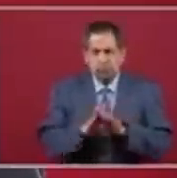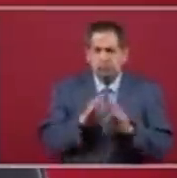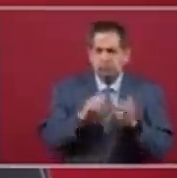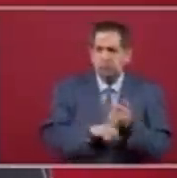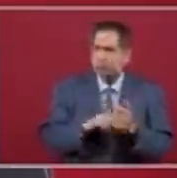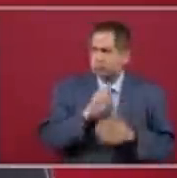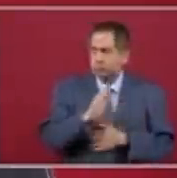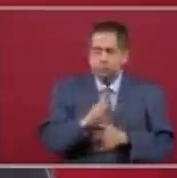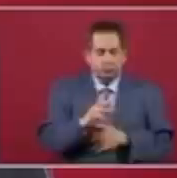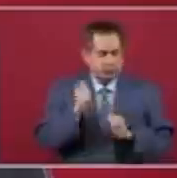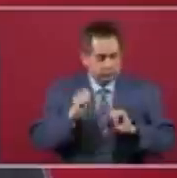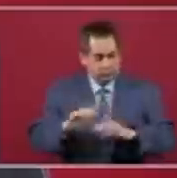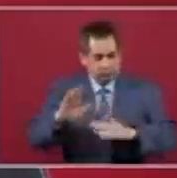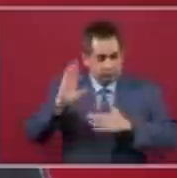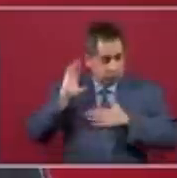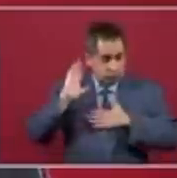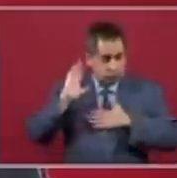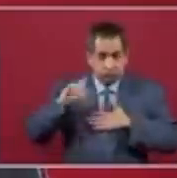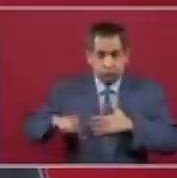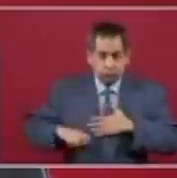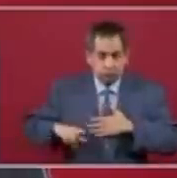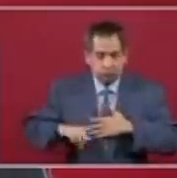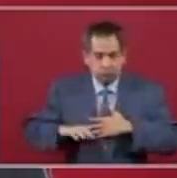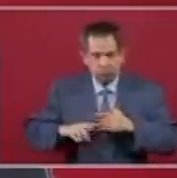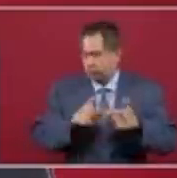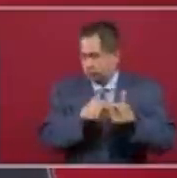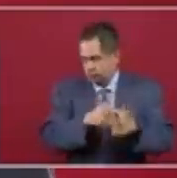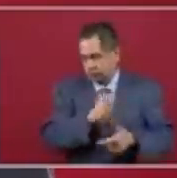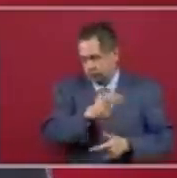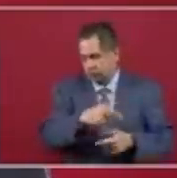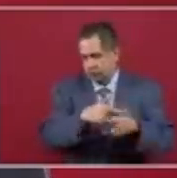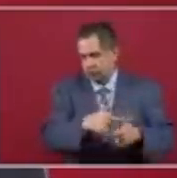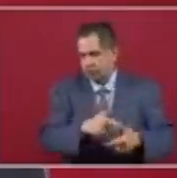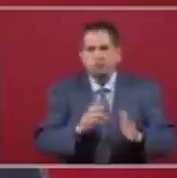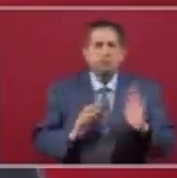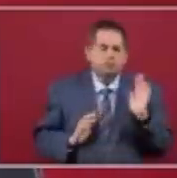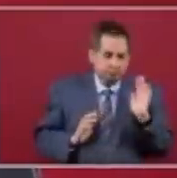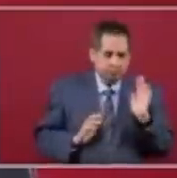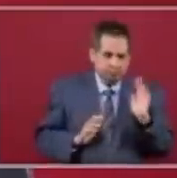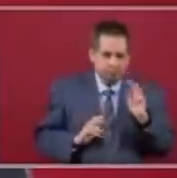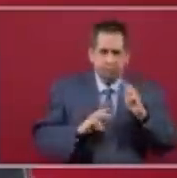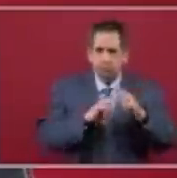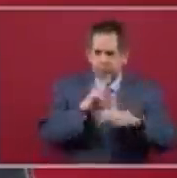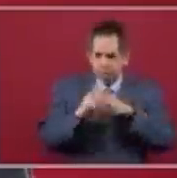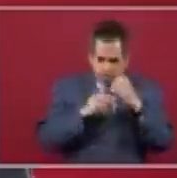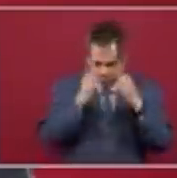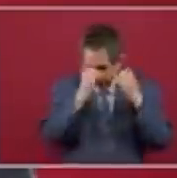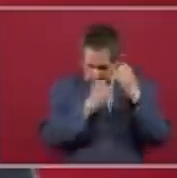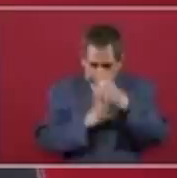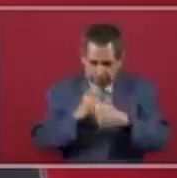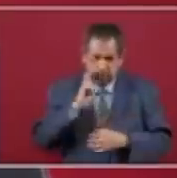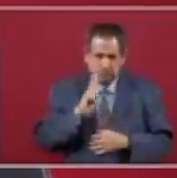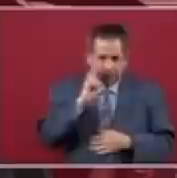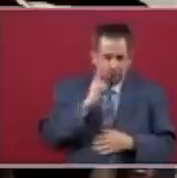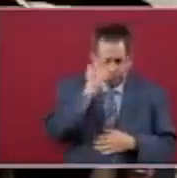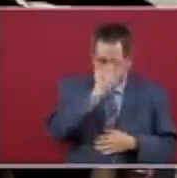que ya es un compromiso del gobierno se mantenga. De todas maneras, lo voy a